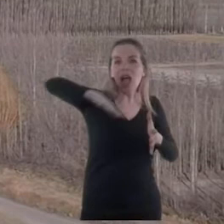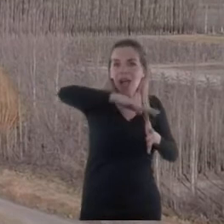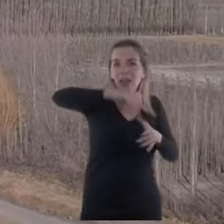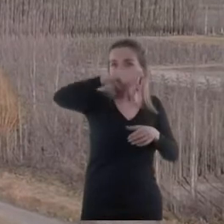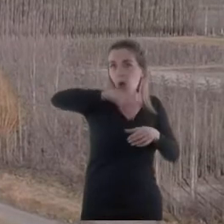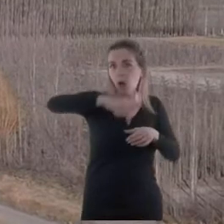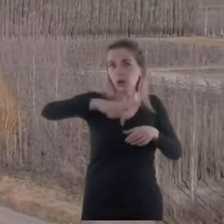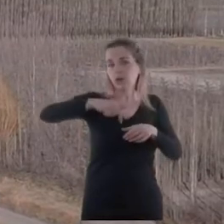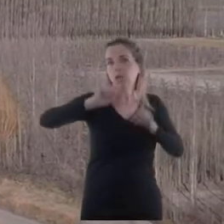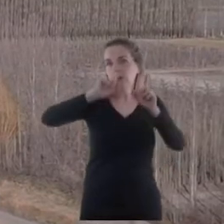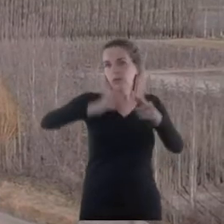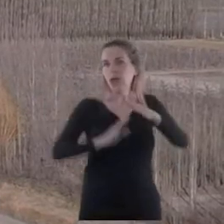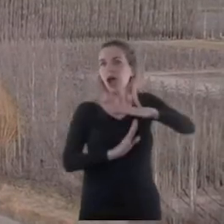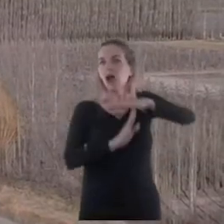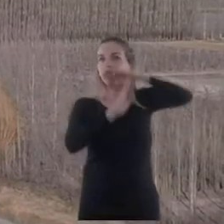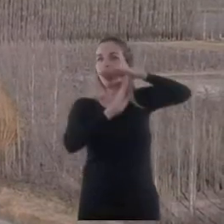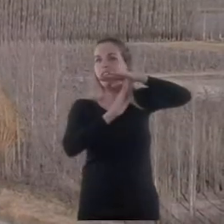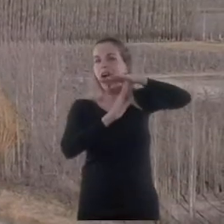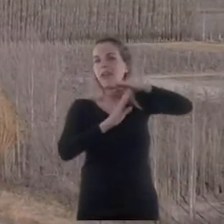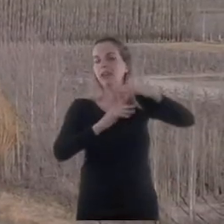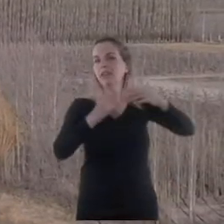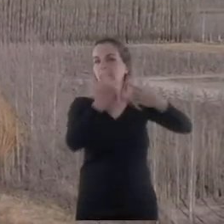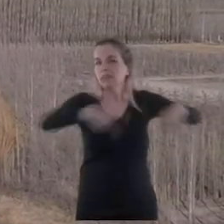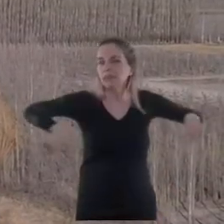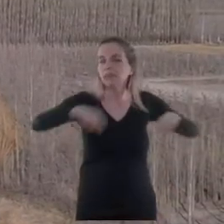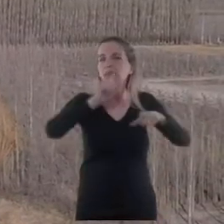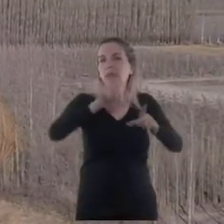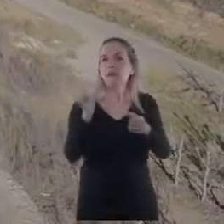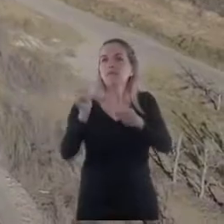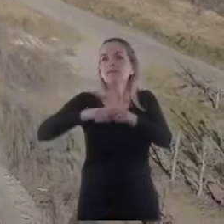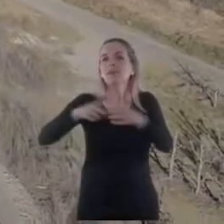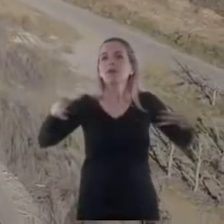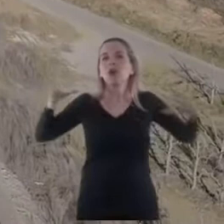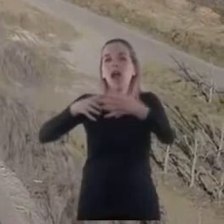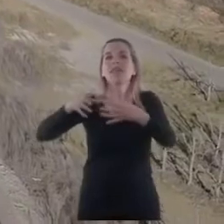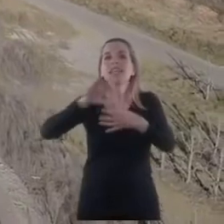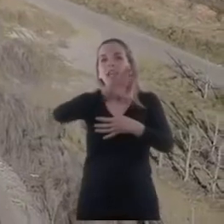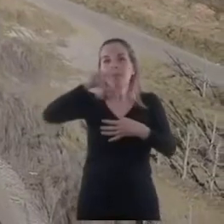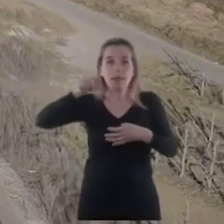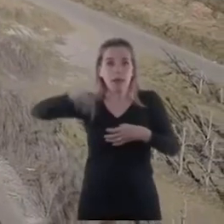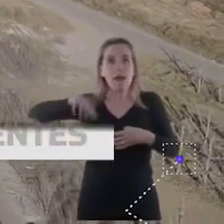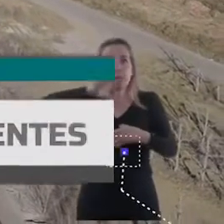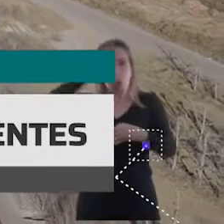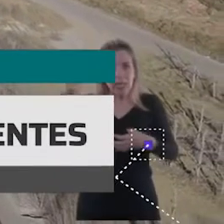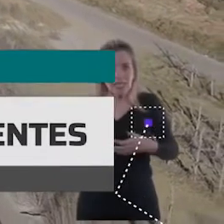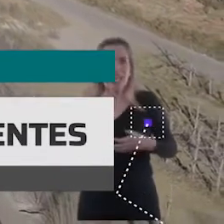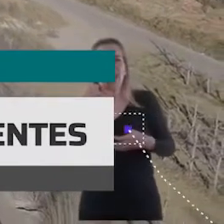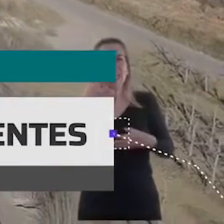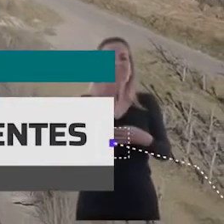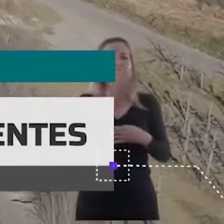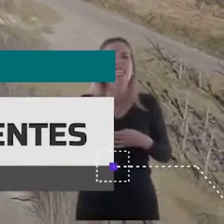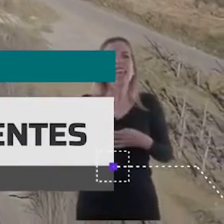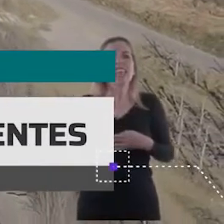acompañan aquí además de las autoridades de vialidad nacional y miembro de nuestro gabinete provincial cada uno y cada una de los intendentes e